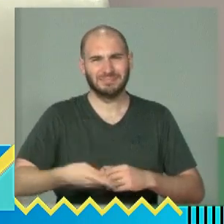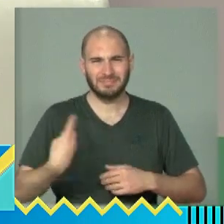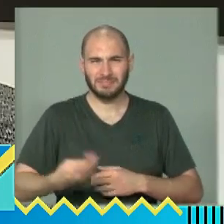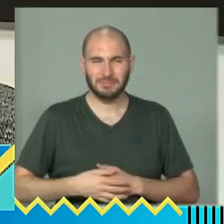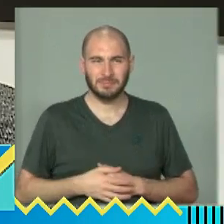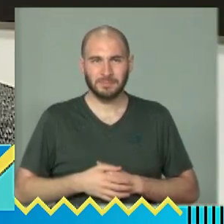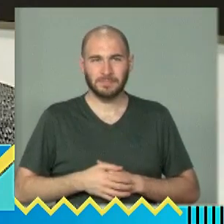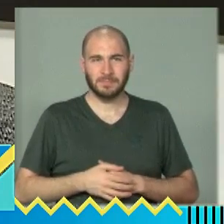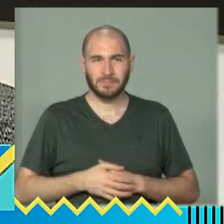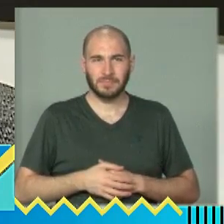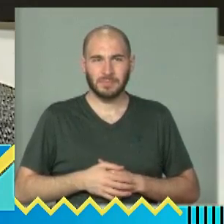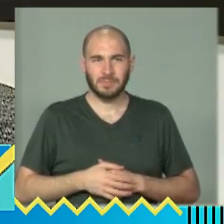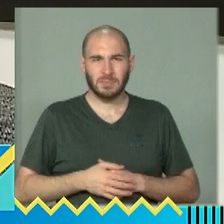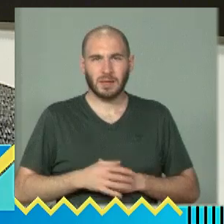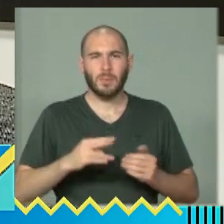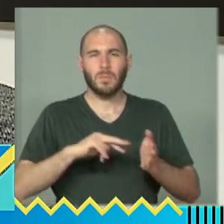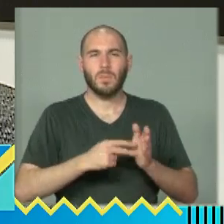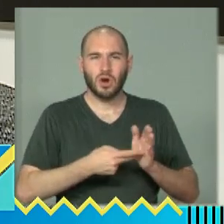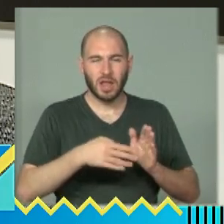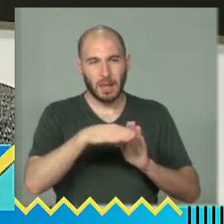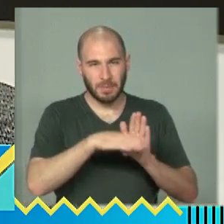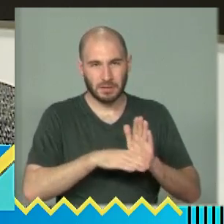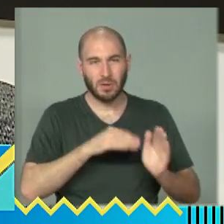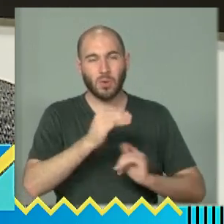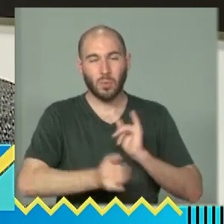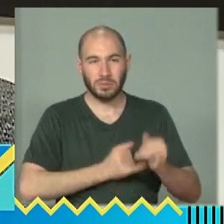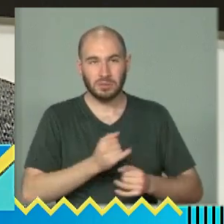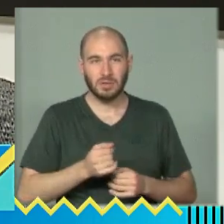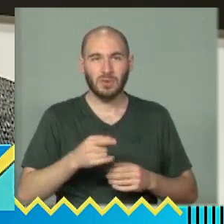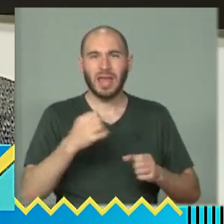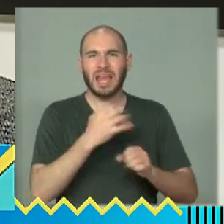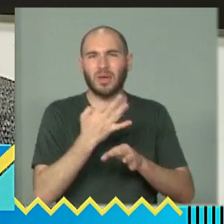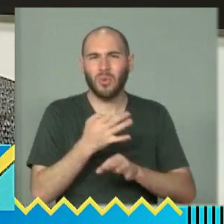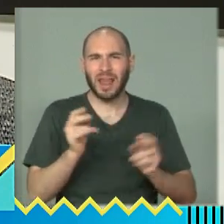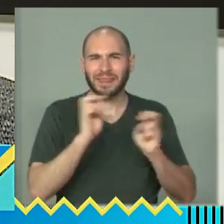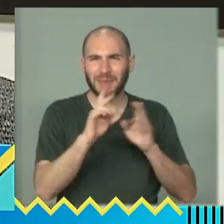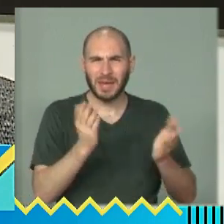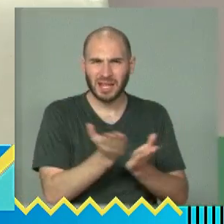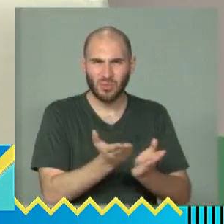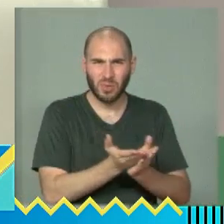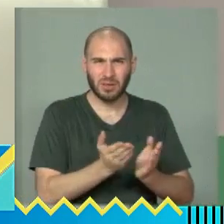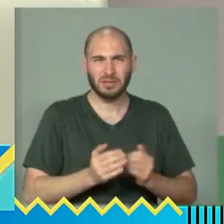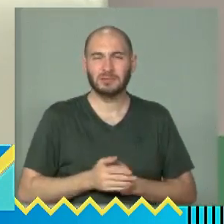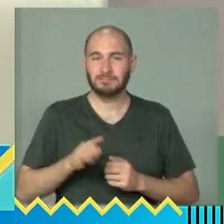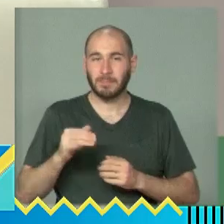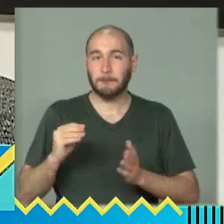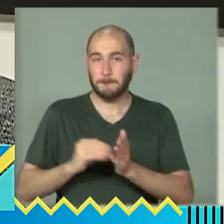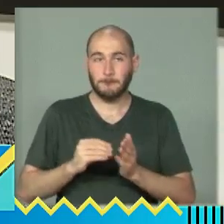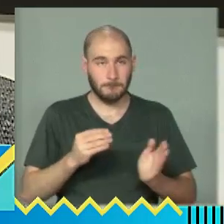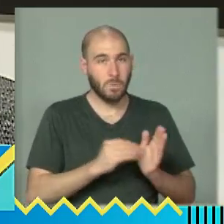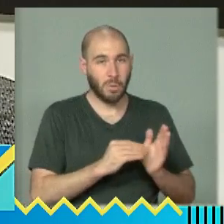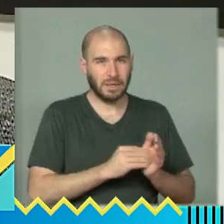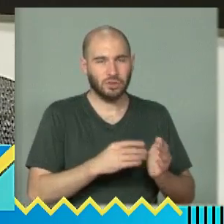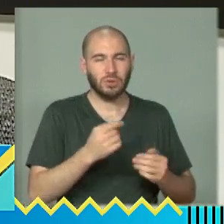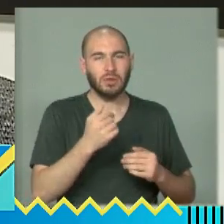Bien, y estas problemáticas que ustedes ven, ¿las trabajan en la escuela? Sí. ¿Tienen momentos para pensar